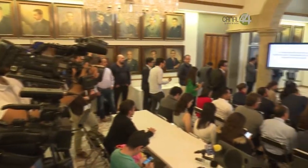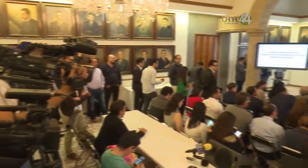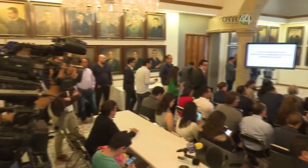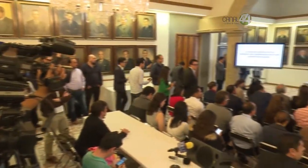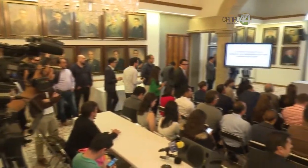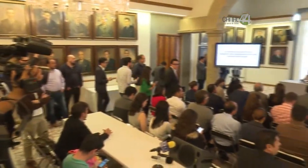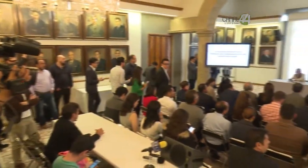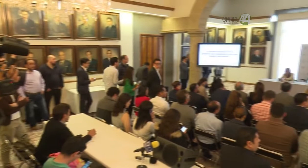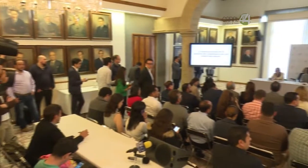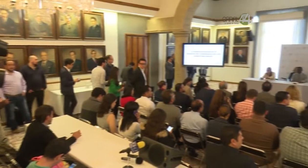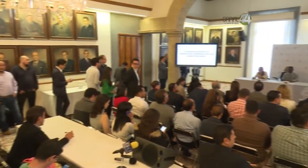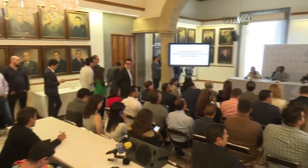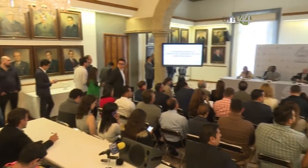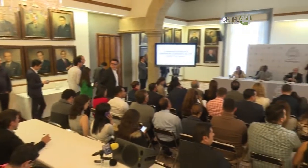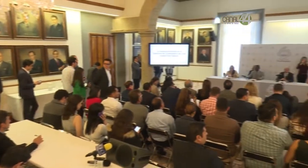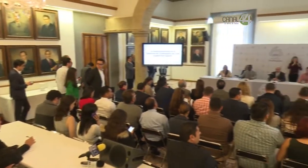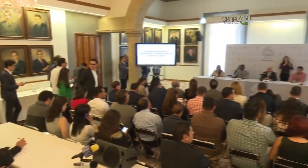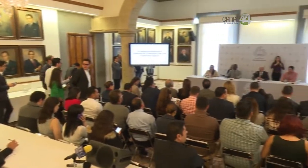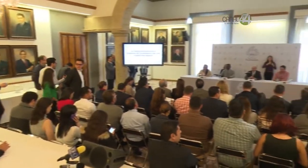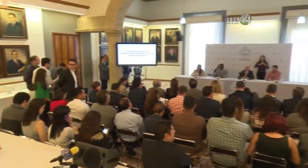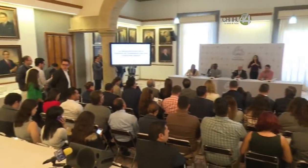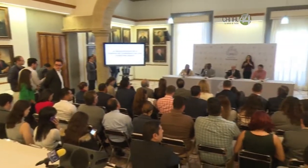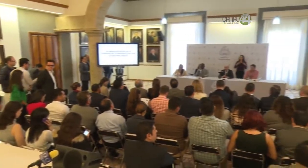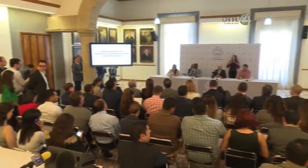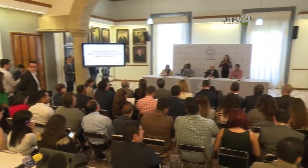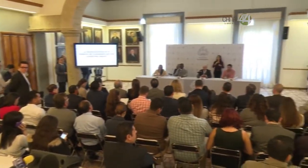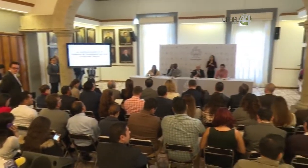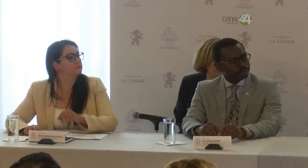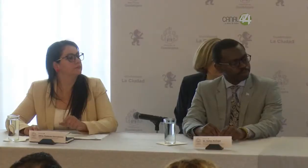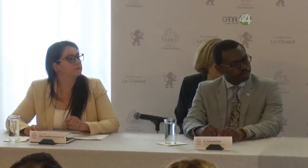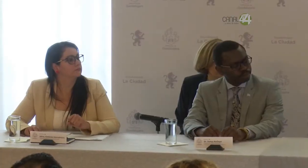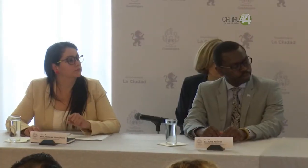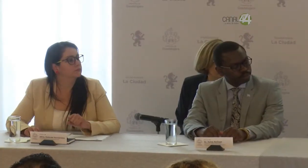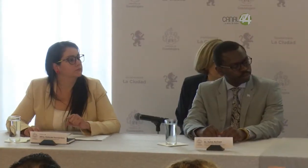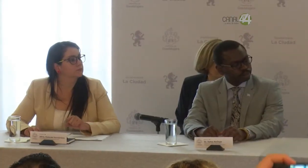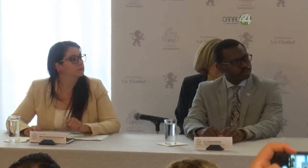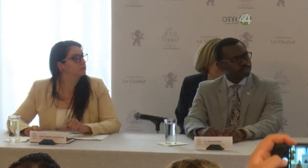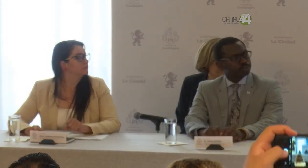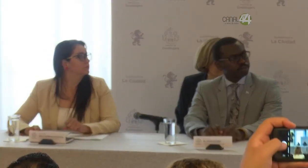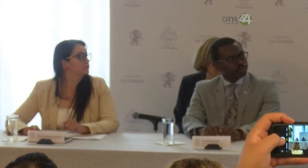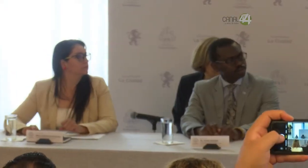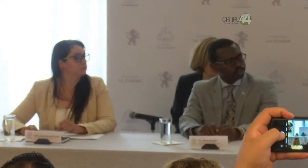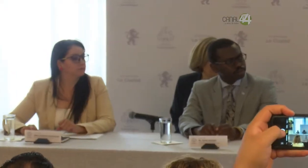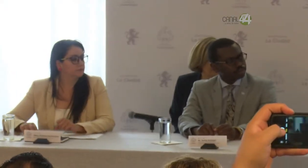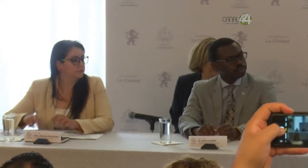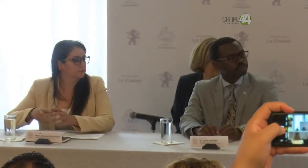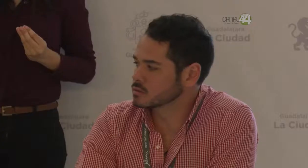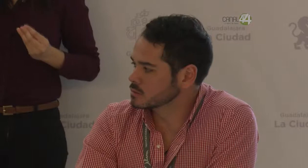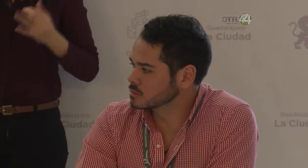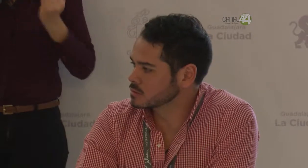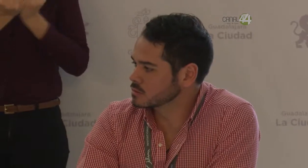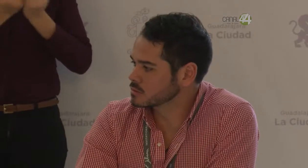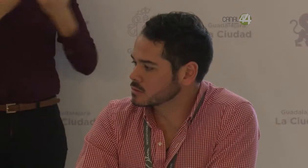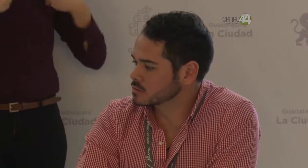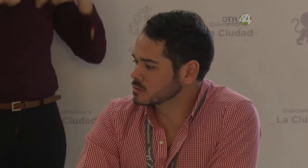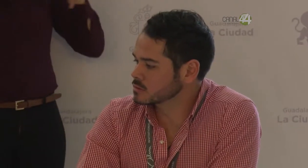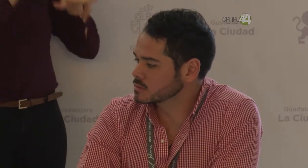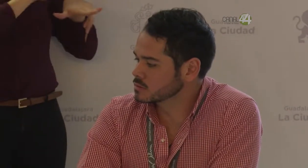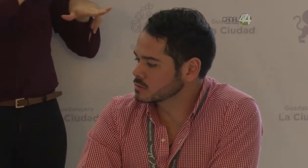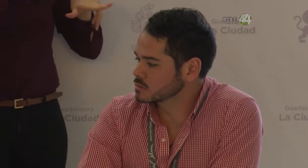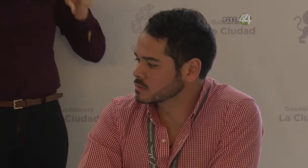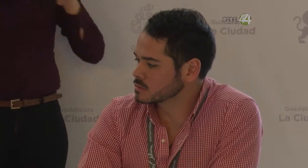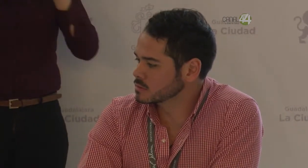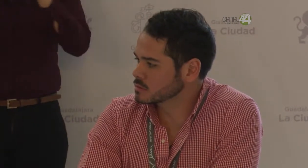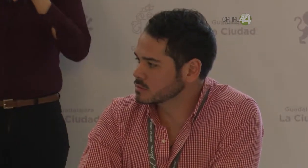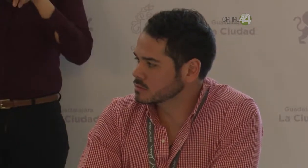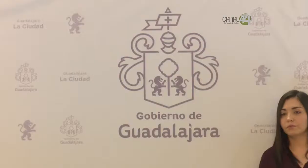tendrán la misión de coordinar las acciones de la administración pública a fin de que el ejercicio sea más eficiente y cercano. Para estos nuevos